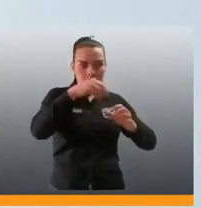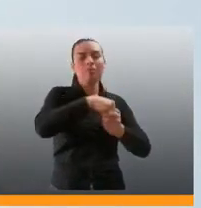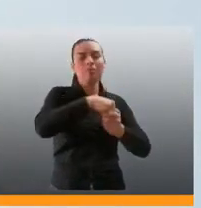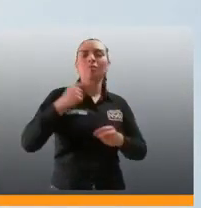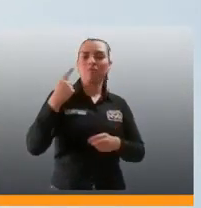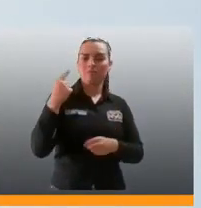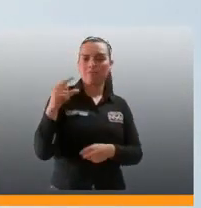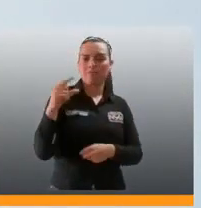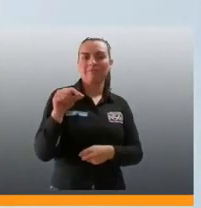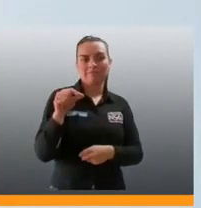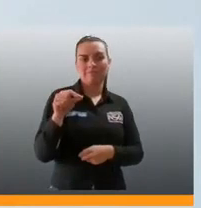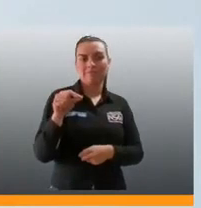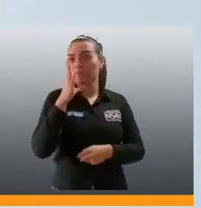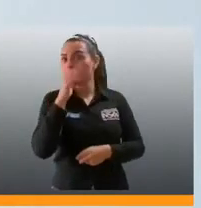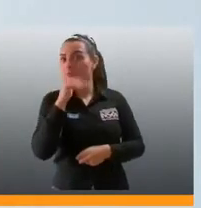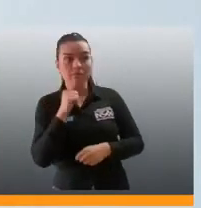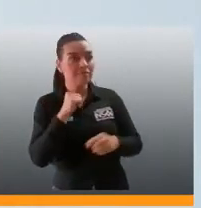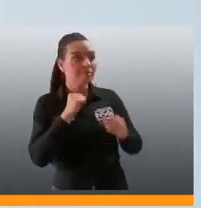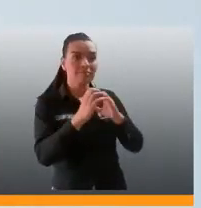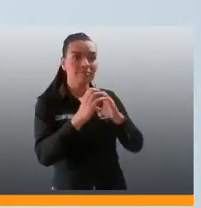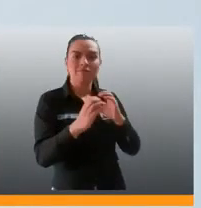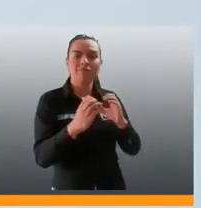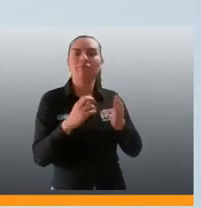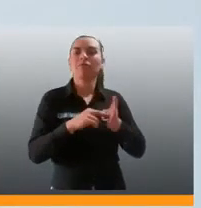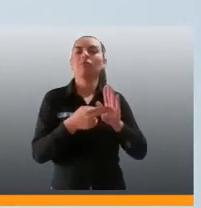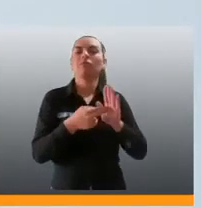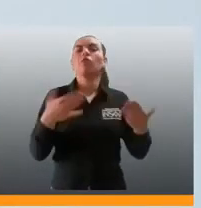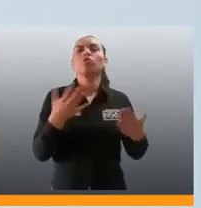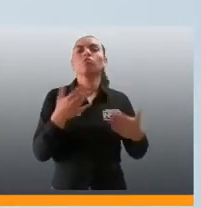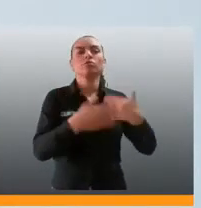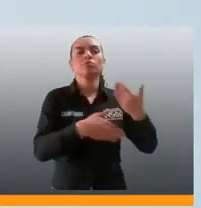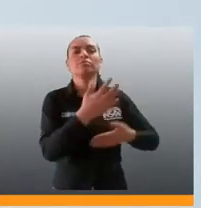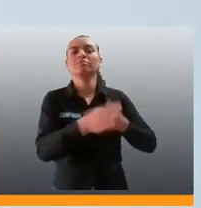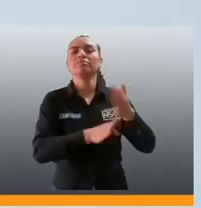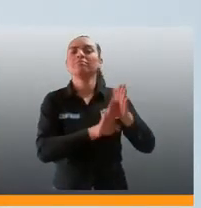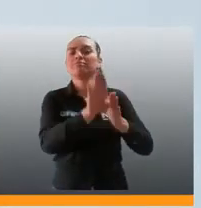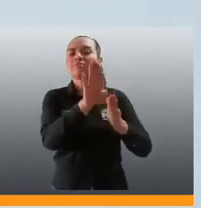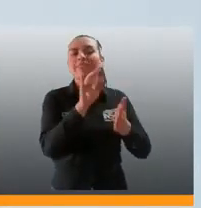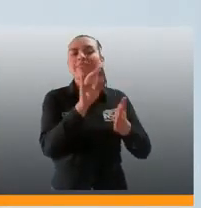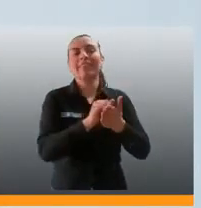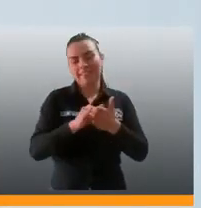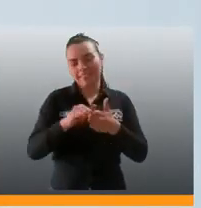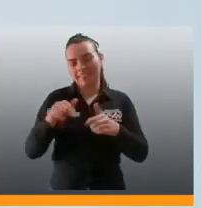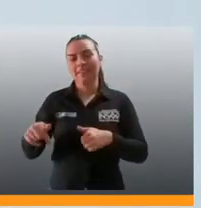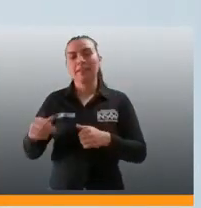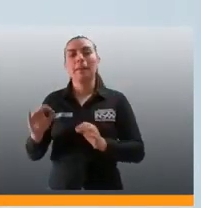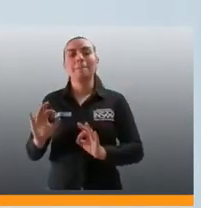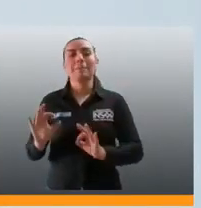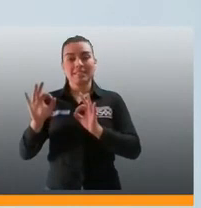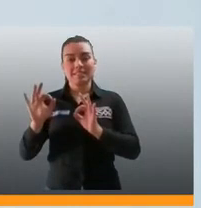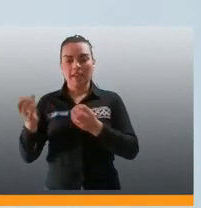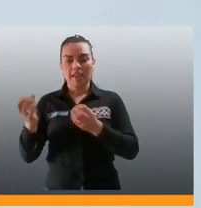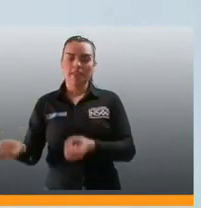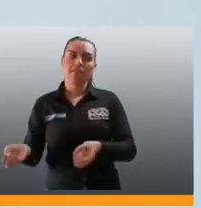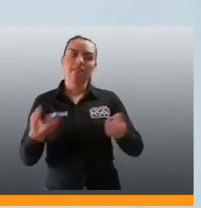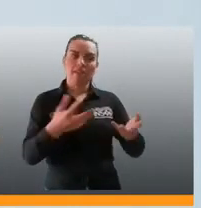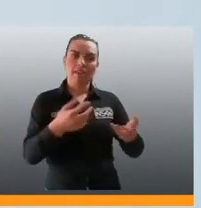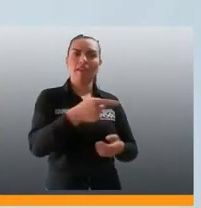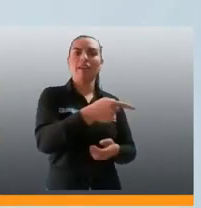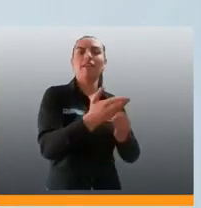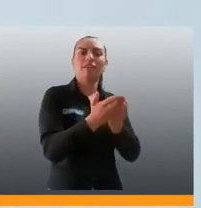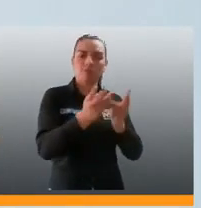podría desarrollarse bien. Es cómo se, a través de Bienestar, se dan equipos a los estudiantes, tarjetas de